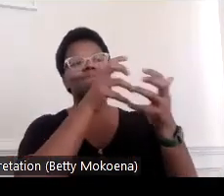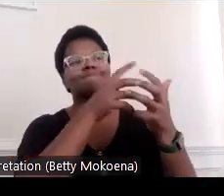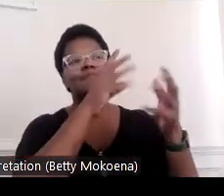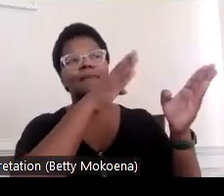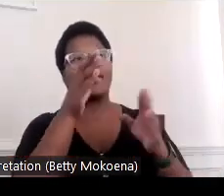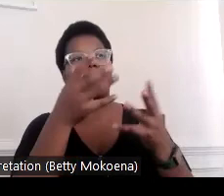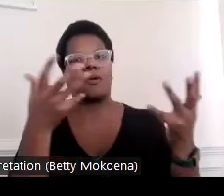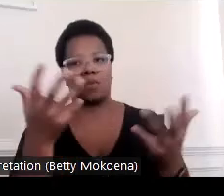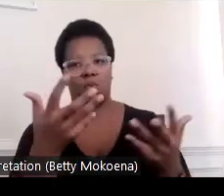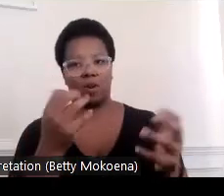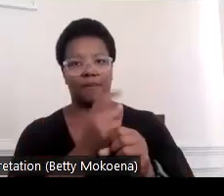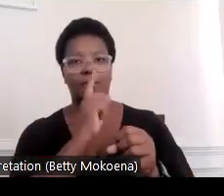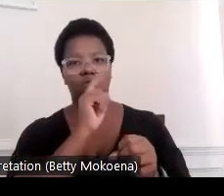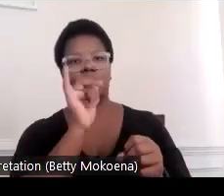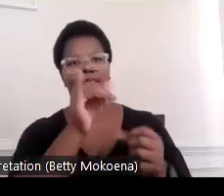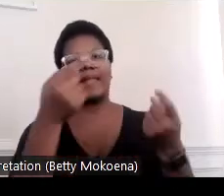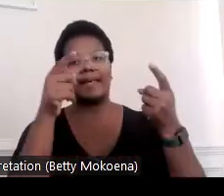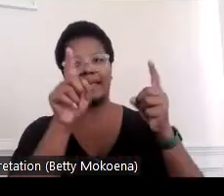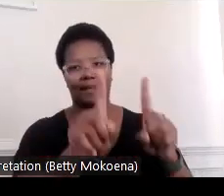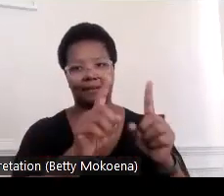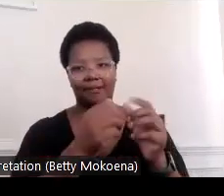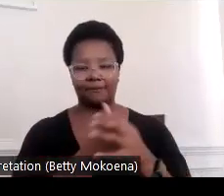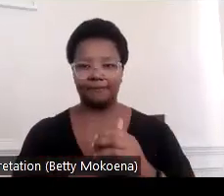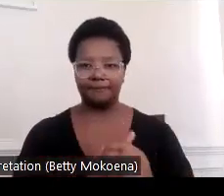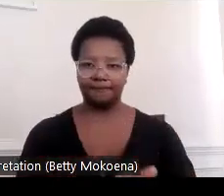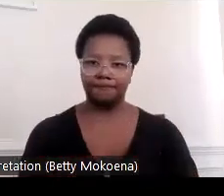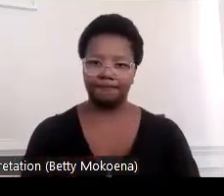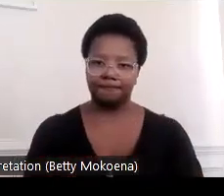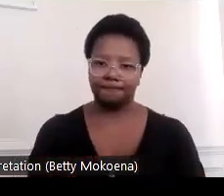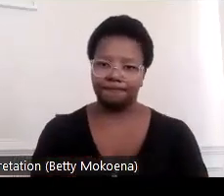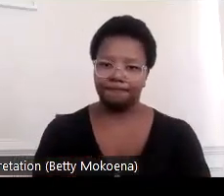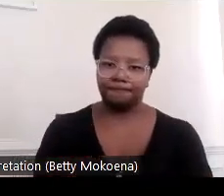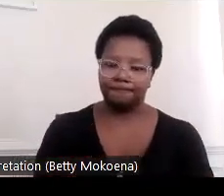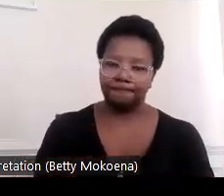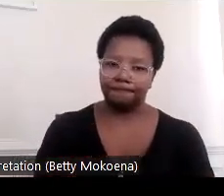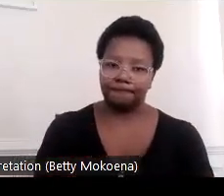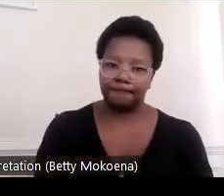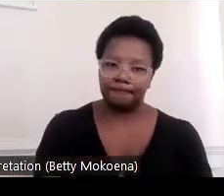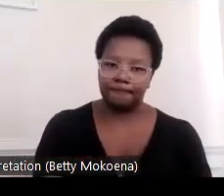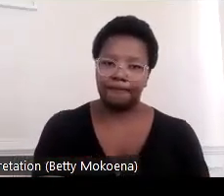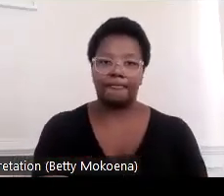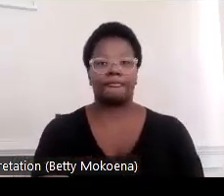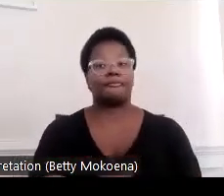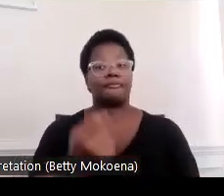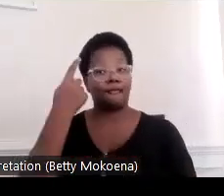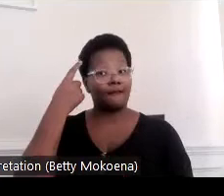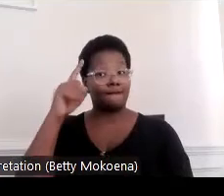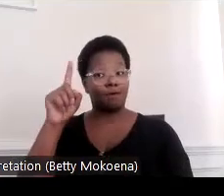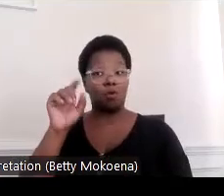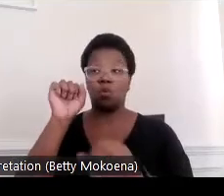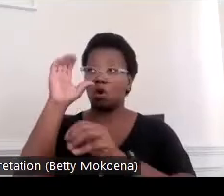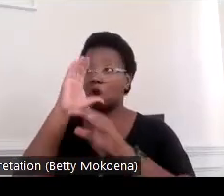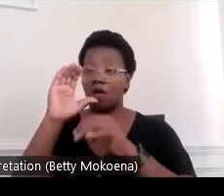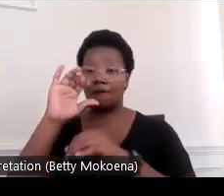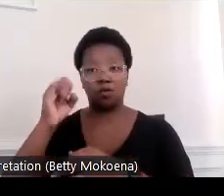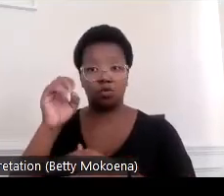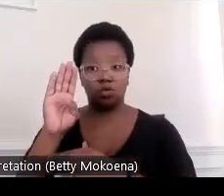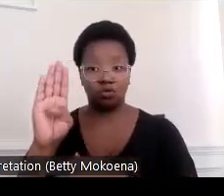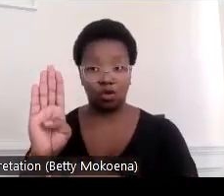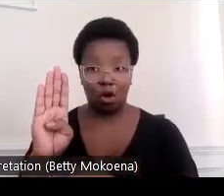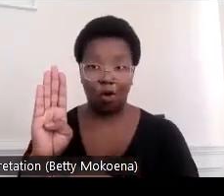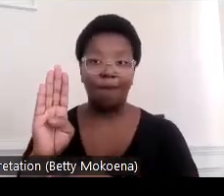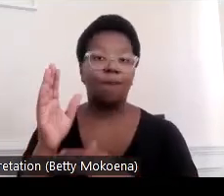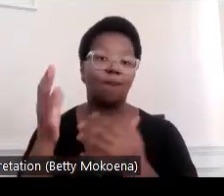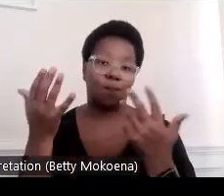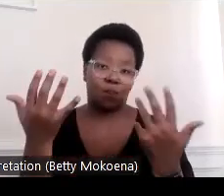le hacemos preguntas a averiguamos cuál es su deseo y Tratamos de hacernos realidad y lo mismo se